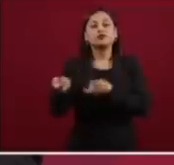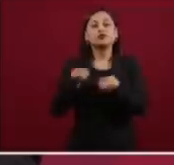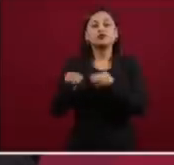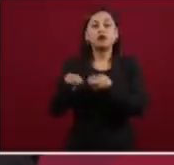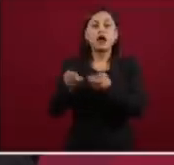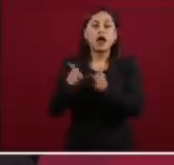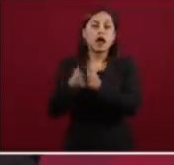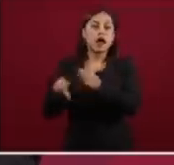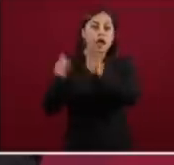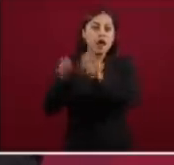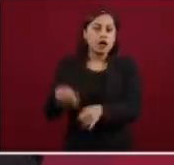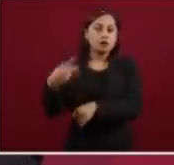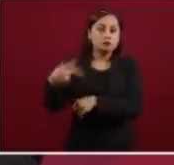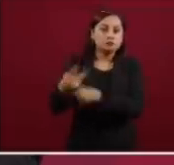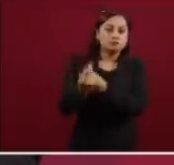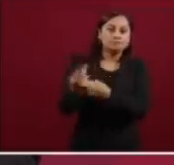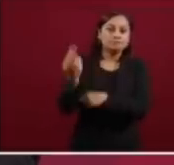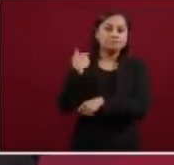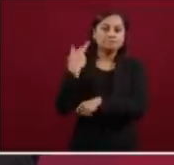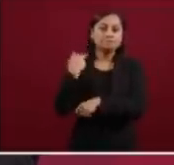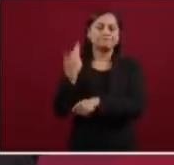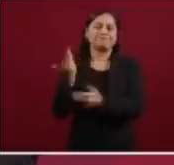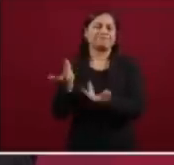en los medios